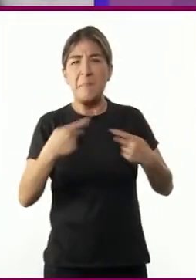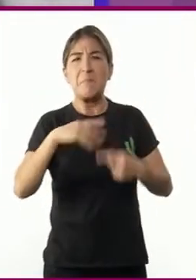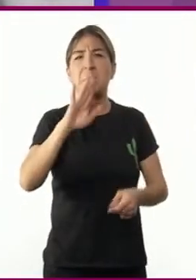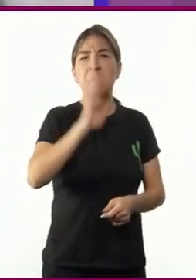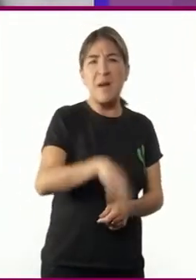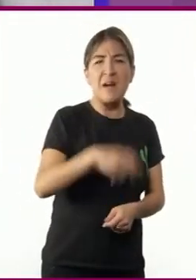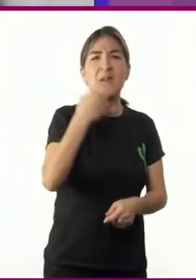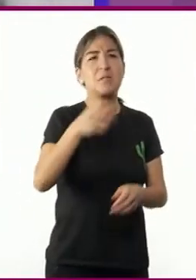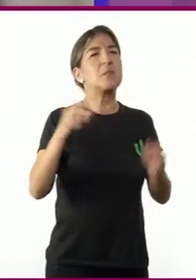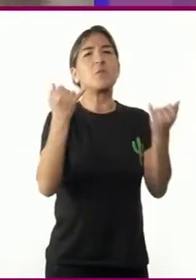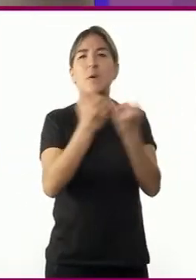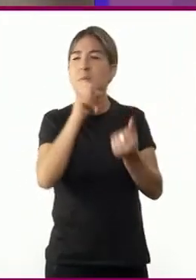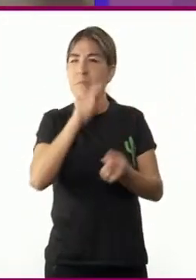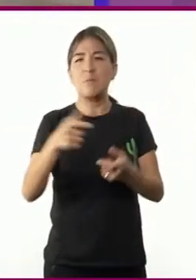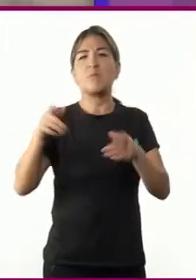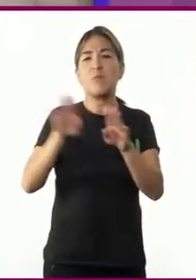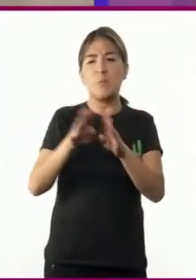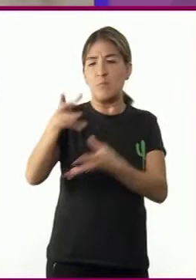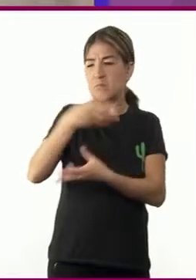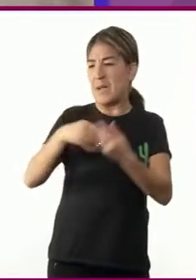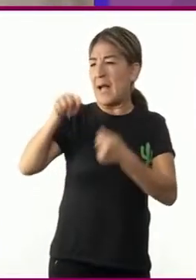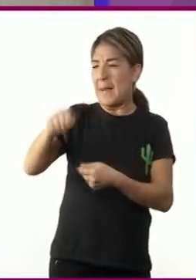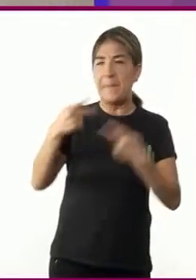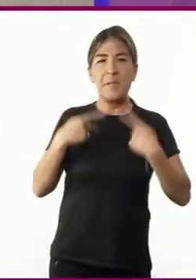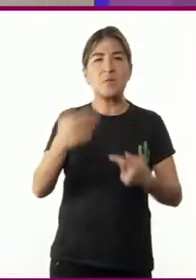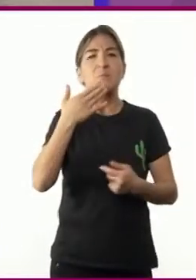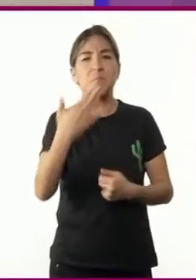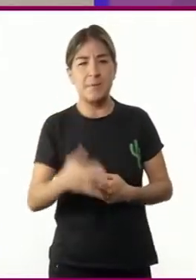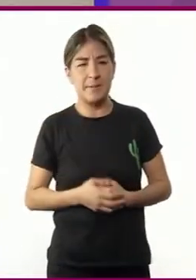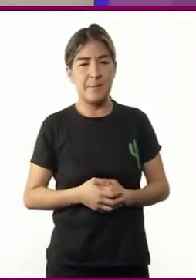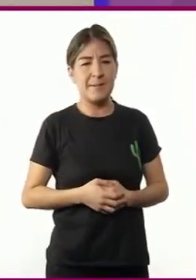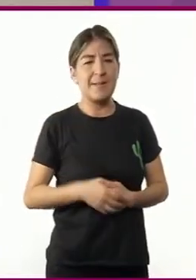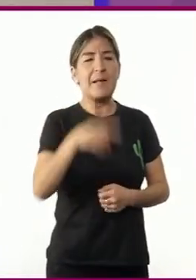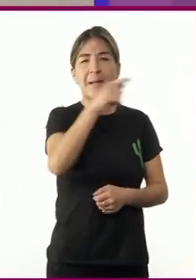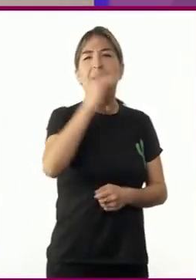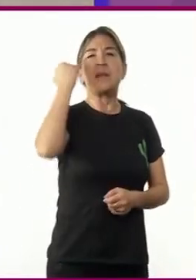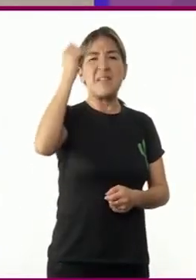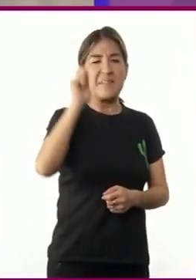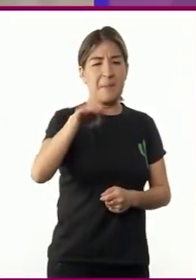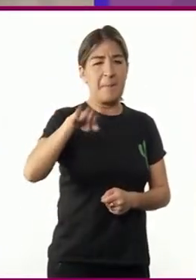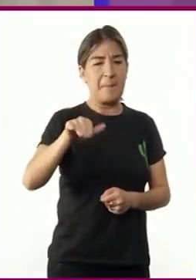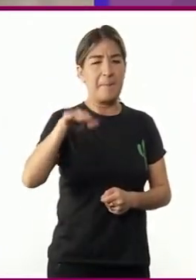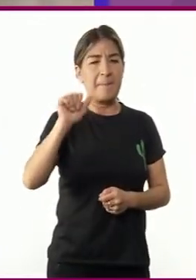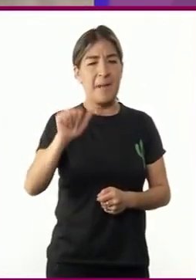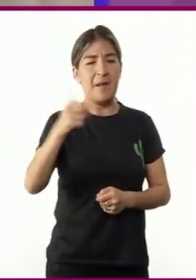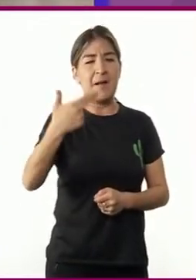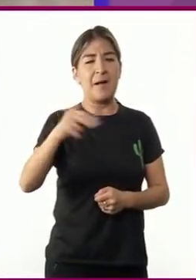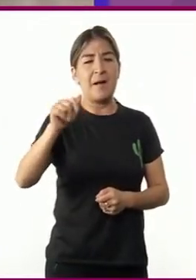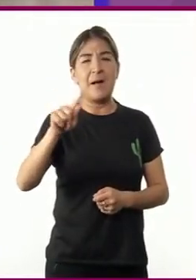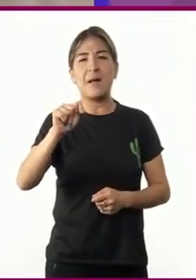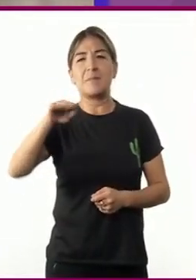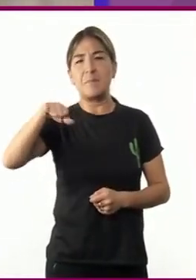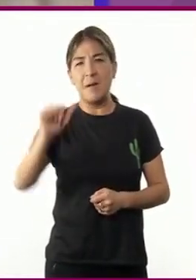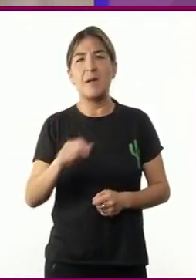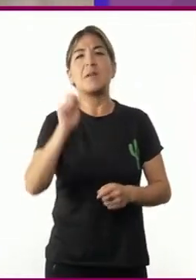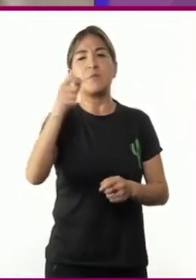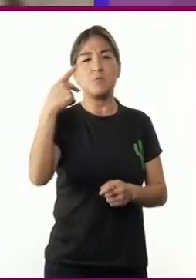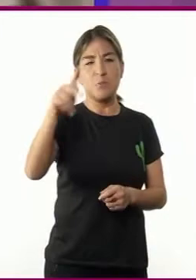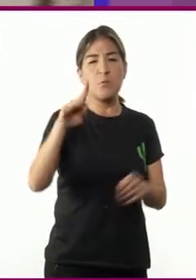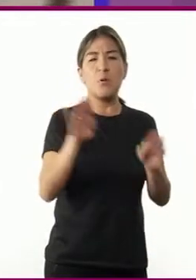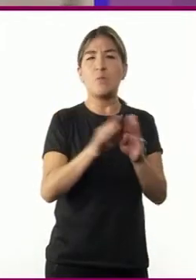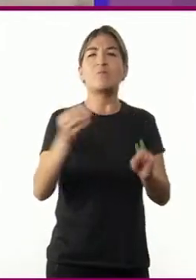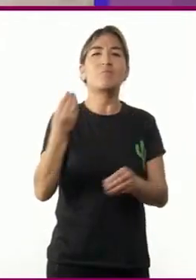la cooperación con el bien». Otro seguidor de las ideas de Thoreau fue Mahatma Gandhi, abogado, político y